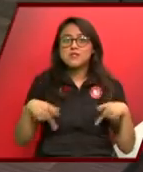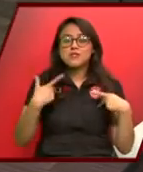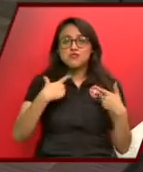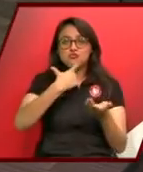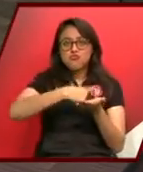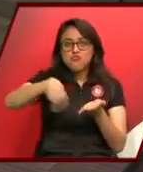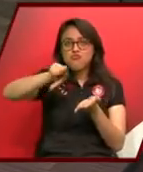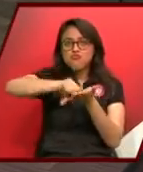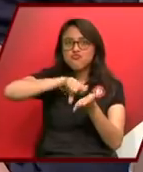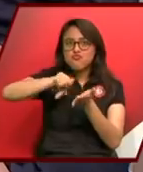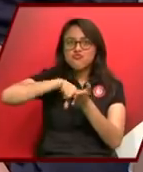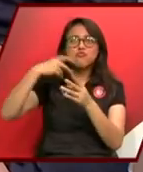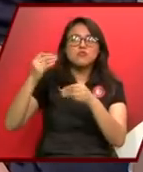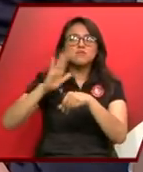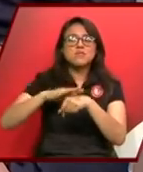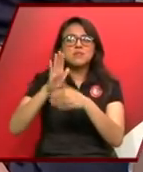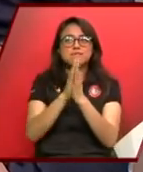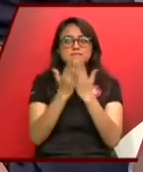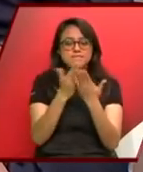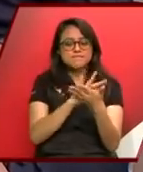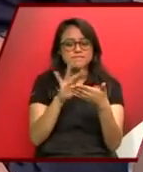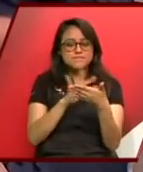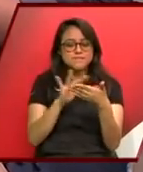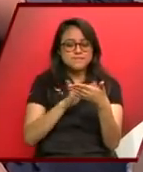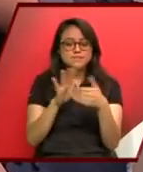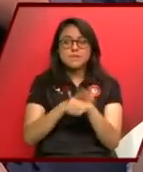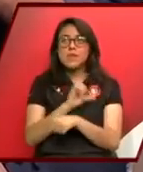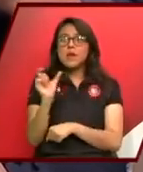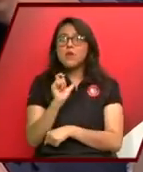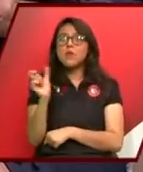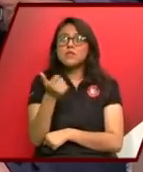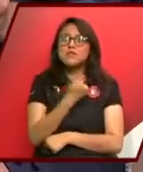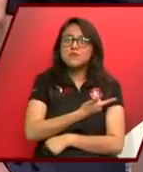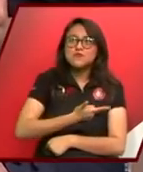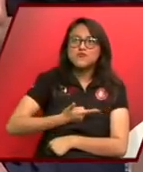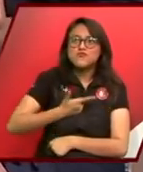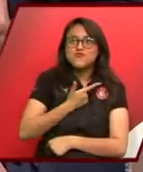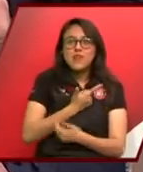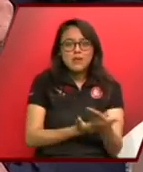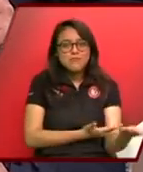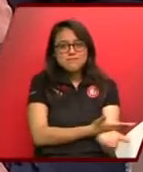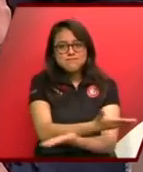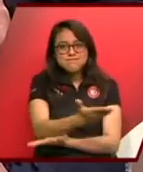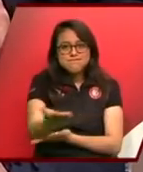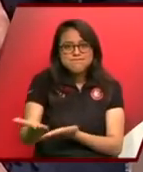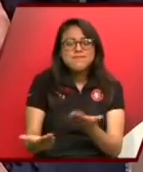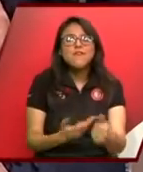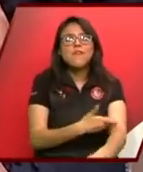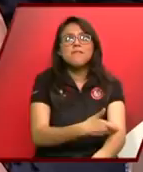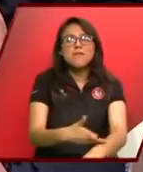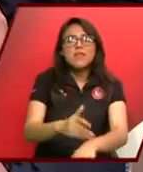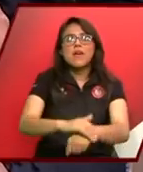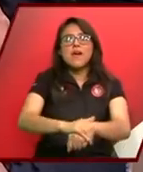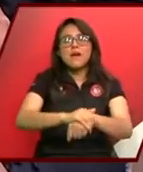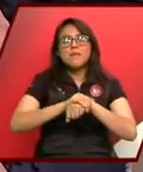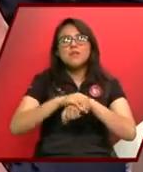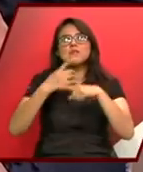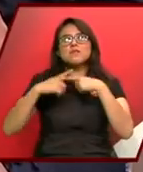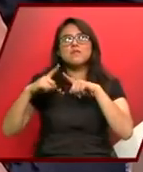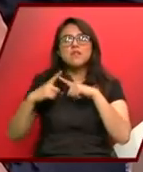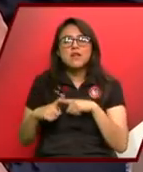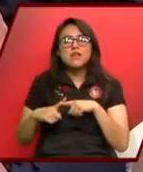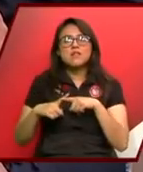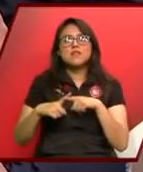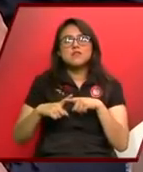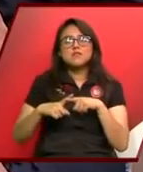comprado, pero lo han leído muchas más, porque acuérdense que los libros, cuando nos gustan, lo compartimos con la familia, con los amigos. Con el grande pecado